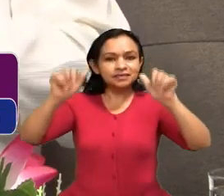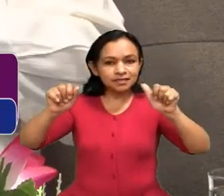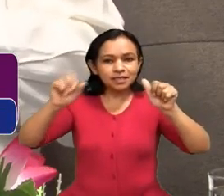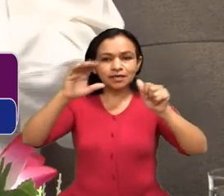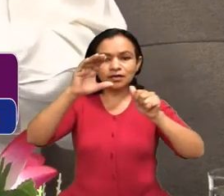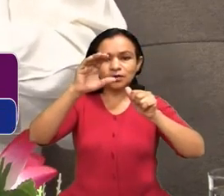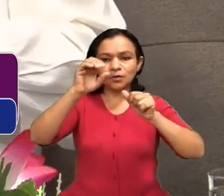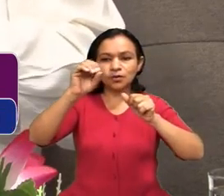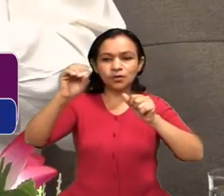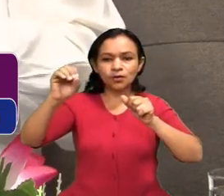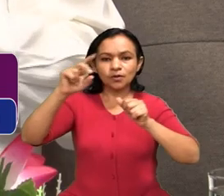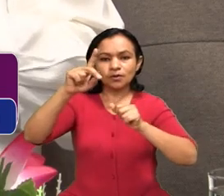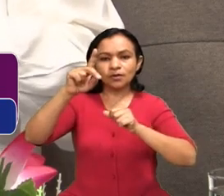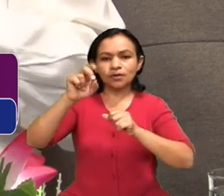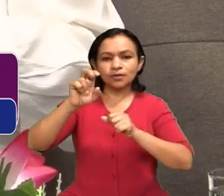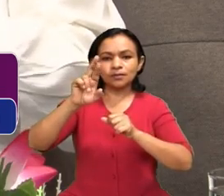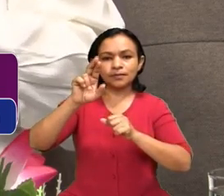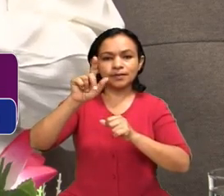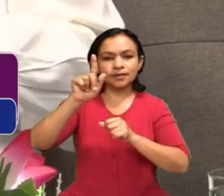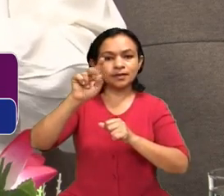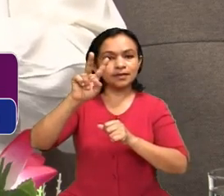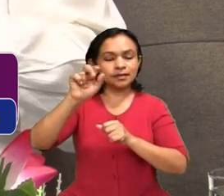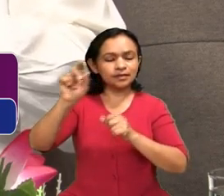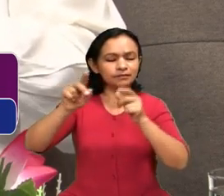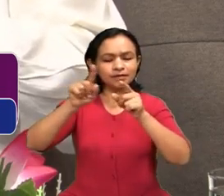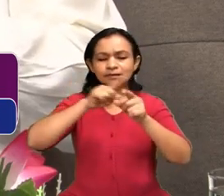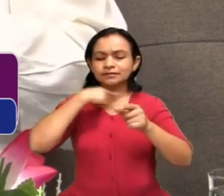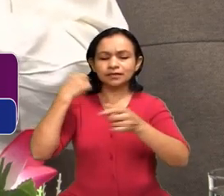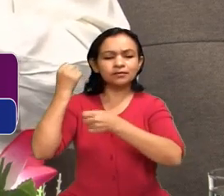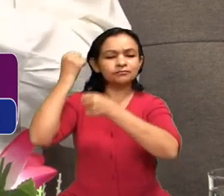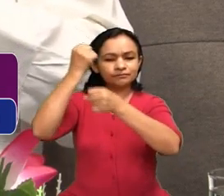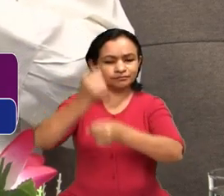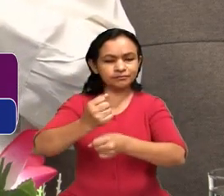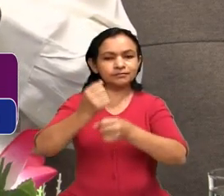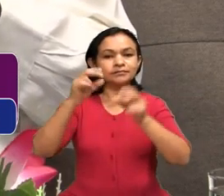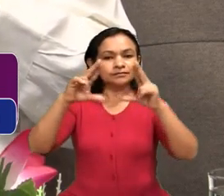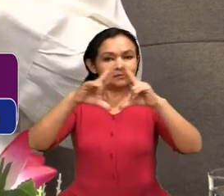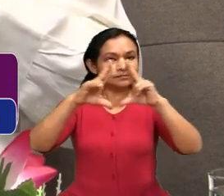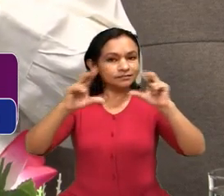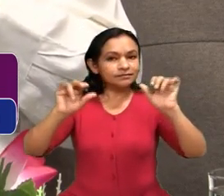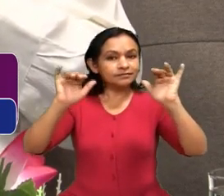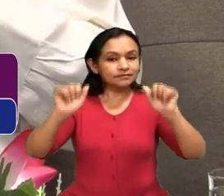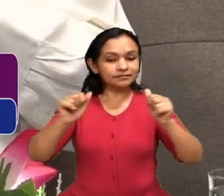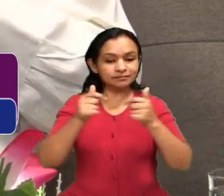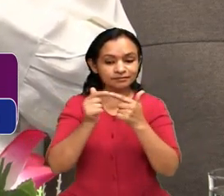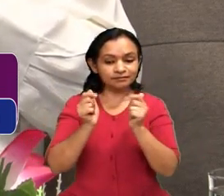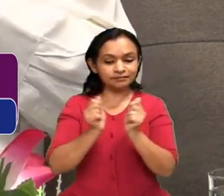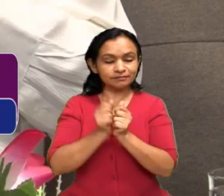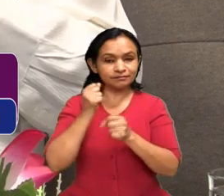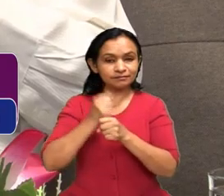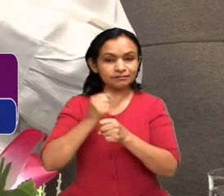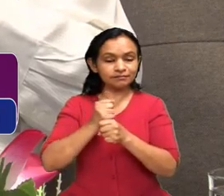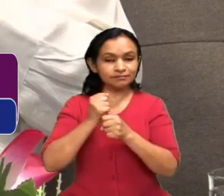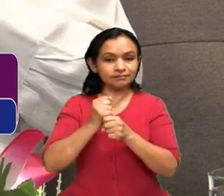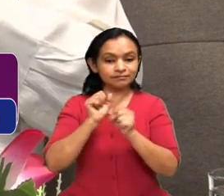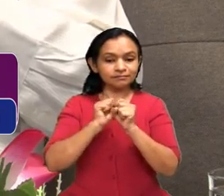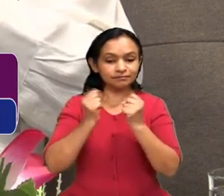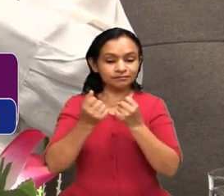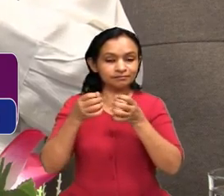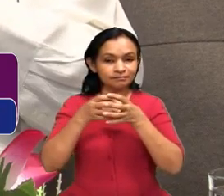la primera cooperativa legalmente constituida de Nicaragua. Y ese fue